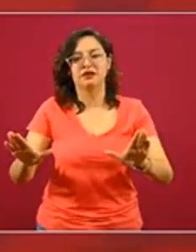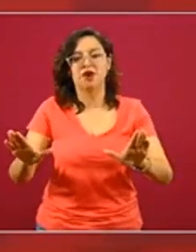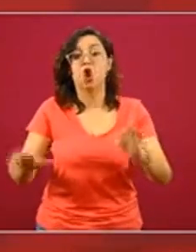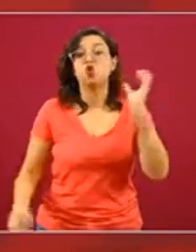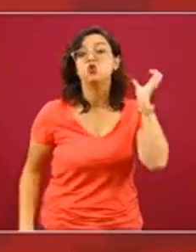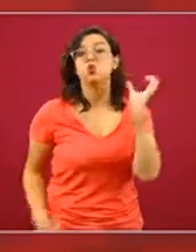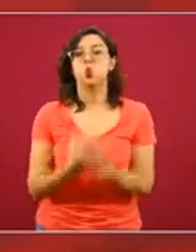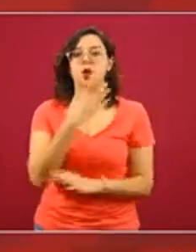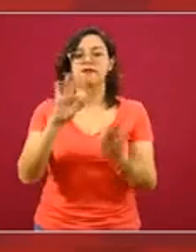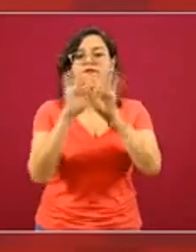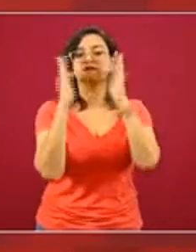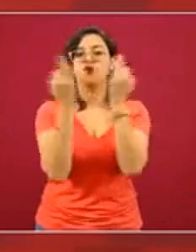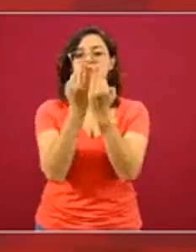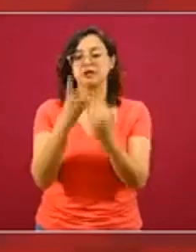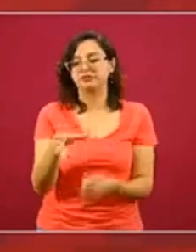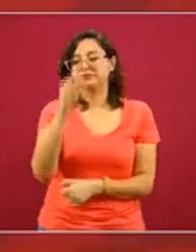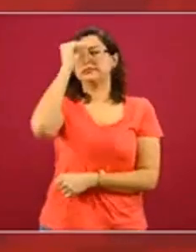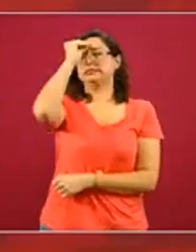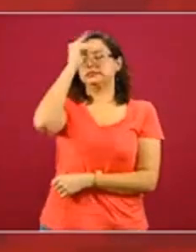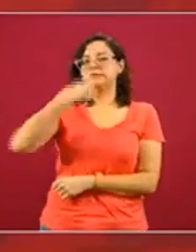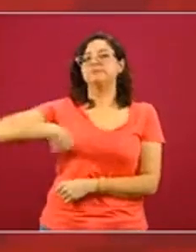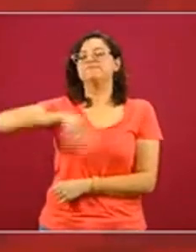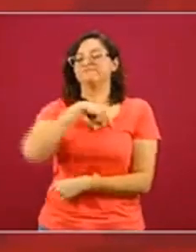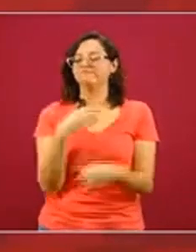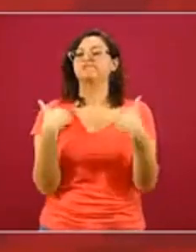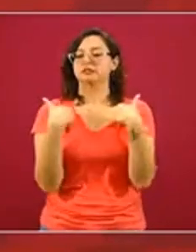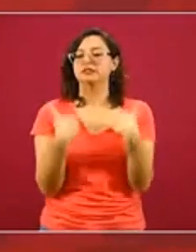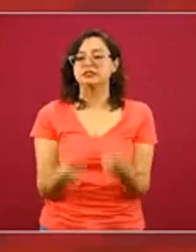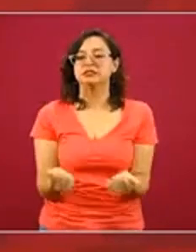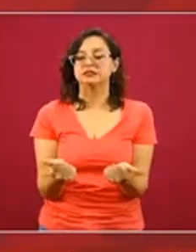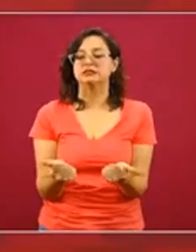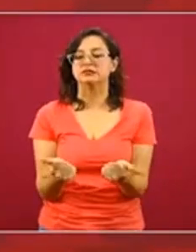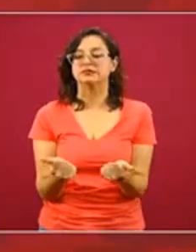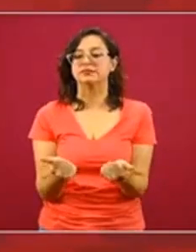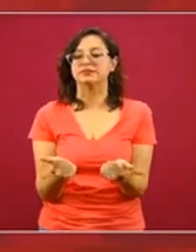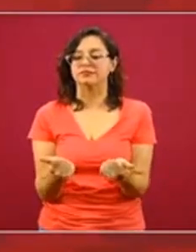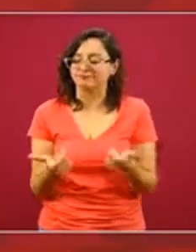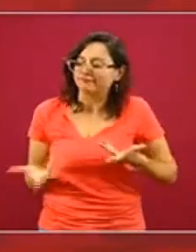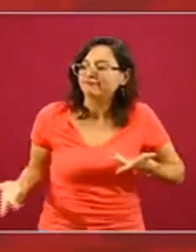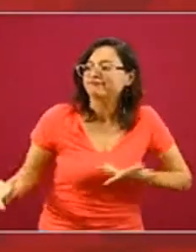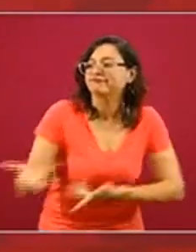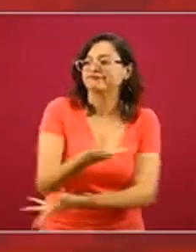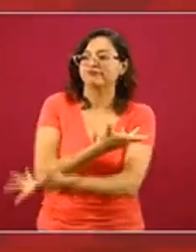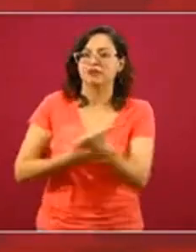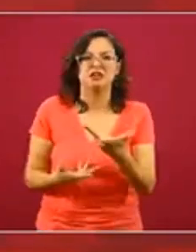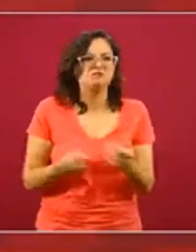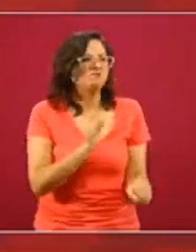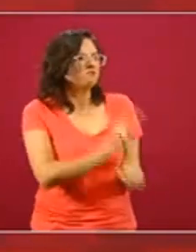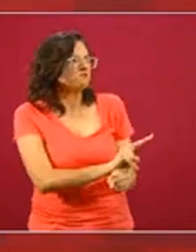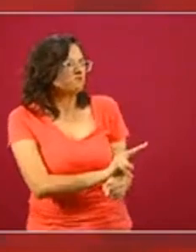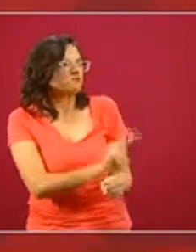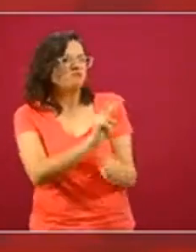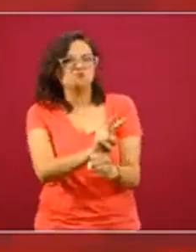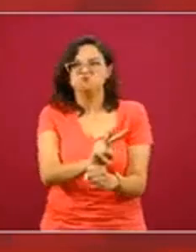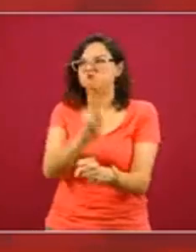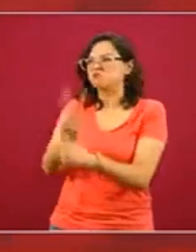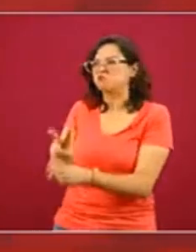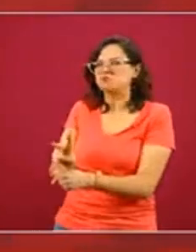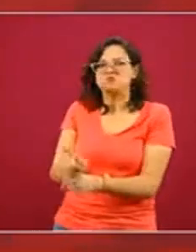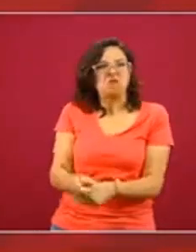Incorporemos también un esquema de solidaridad social, no un esquema de vigilancia y